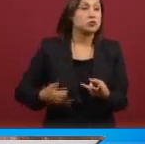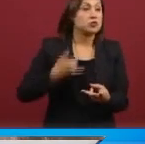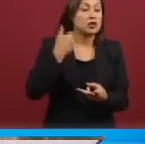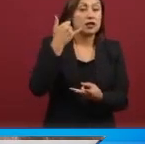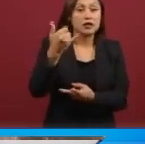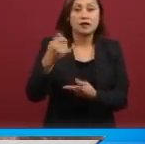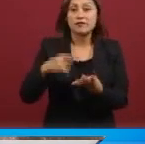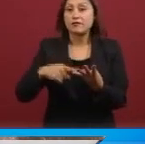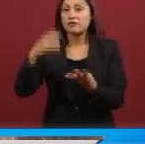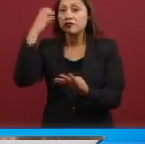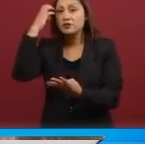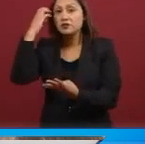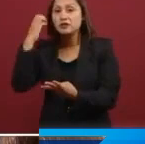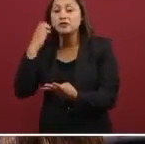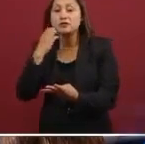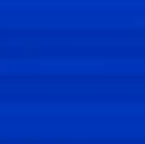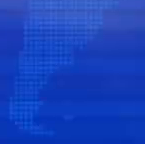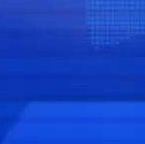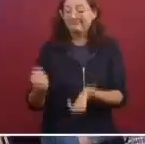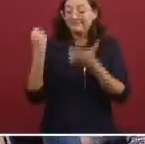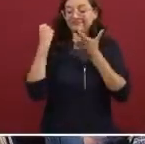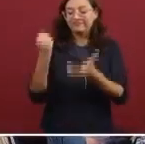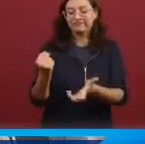o coartar la libertad de expresión a nadie.